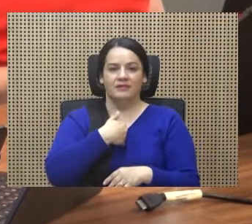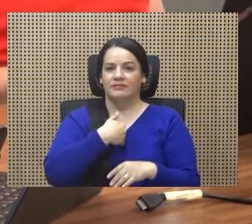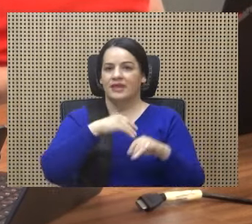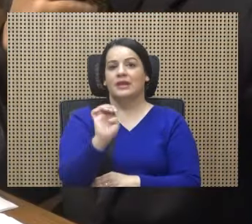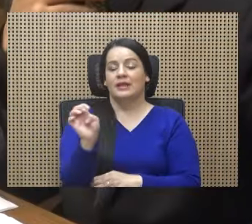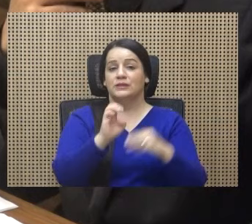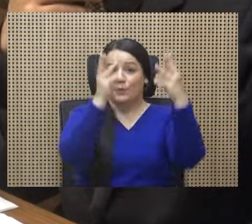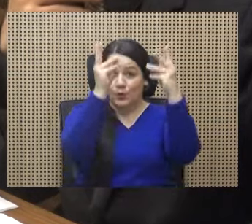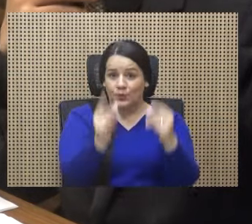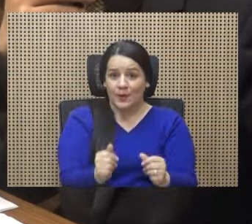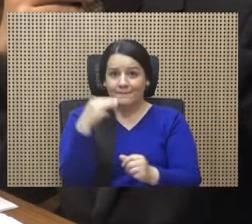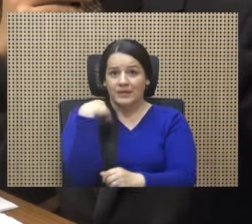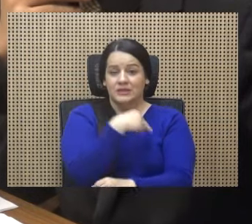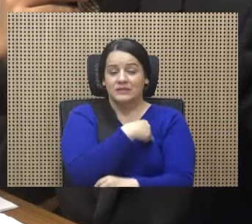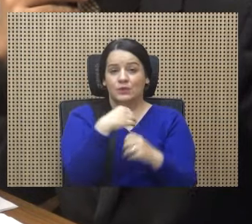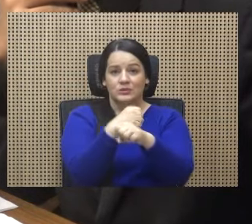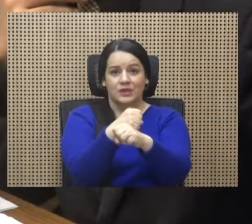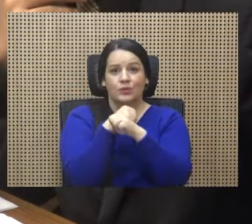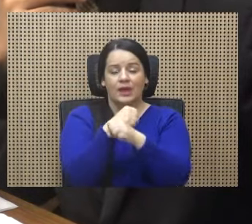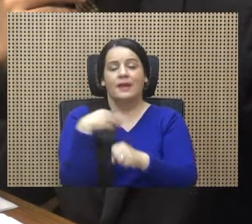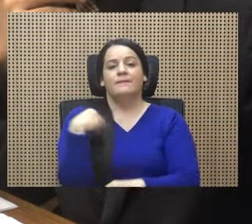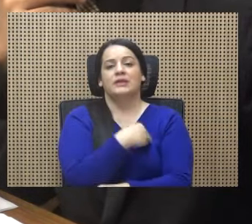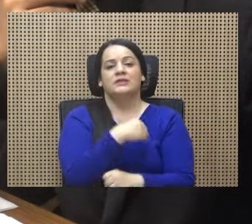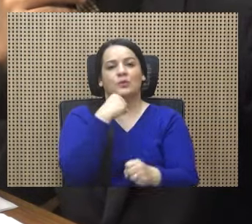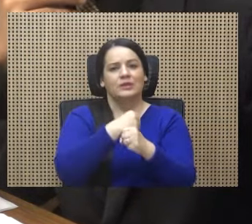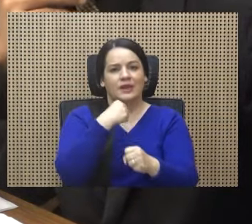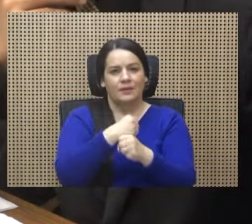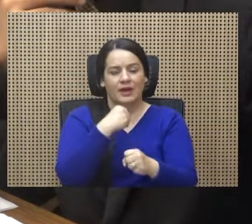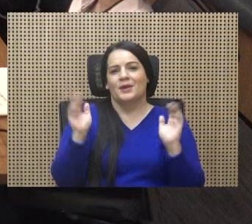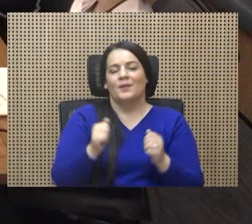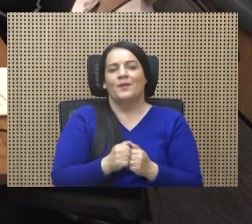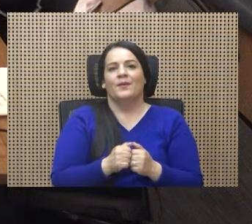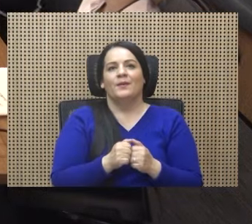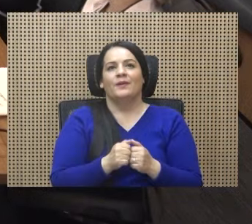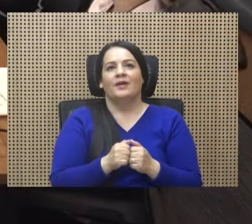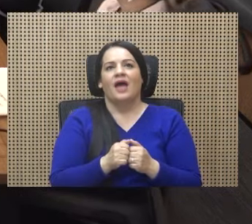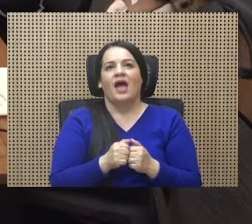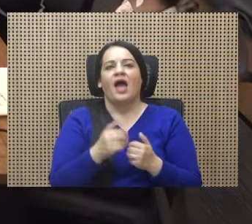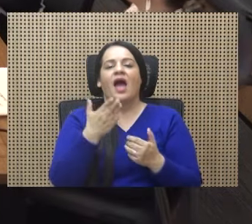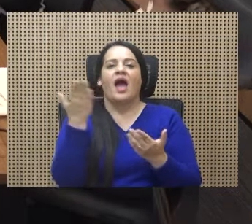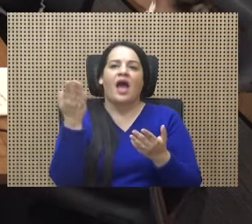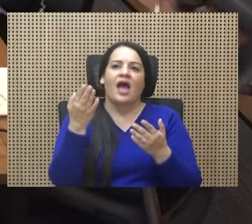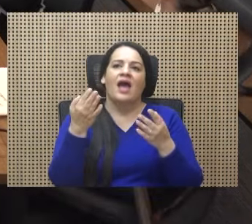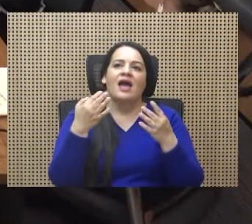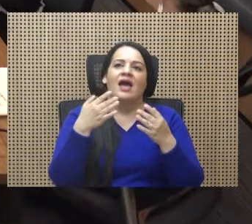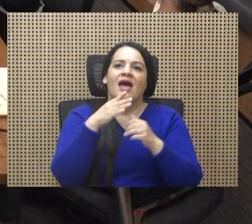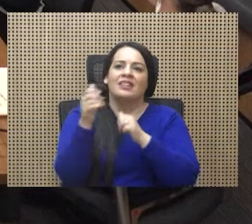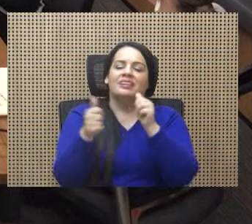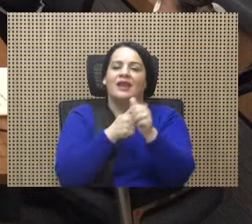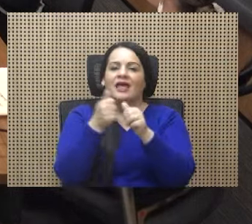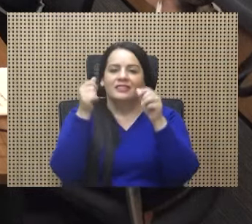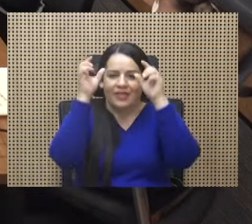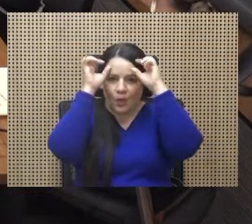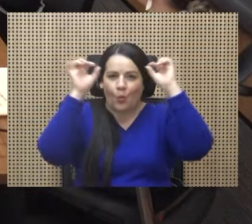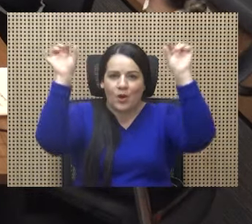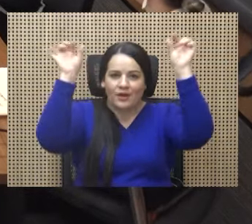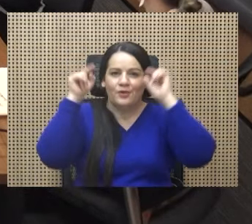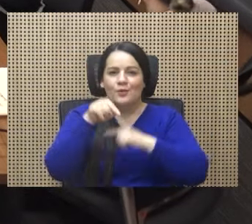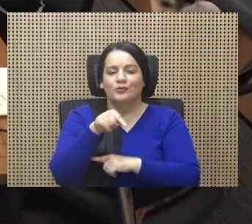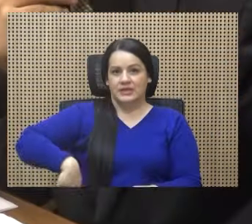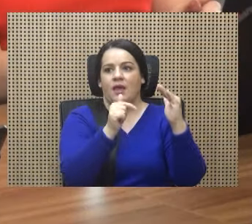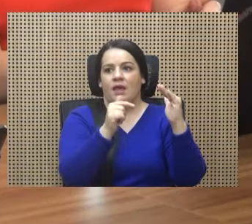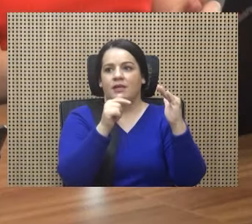hospitalizados la legisladora catherin Moreira de liberación nacional consultó Por qué indicaron que por falta de recursos no